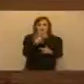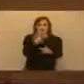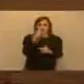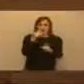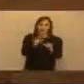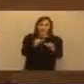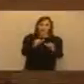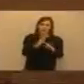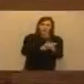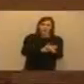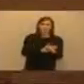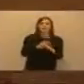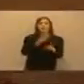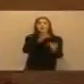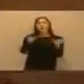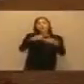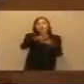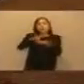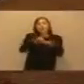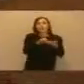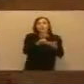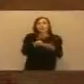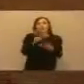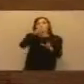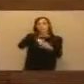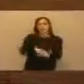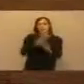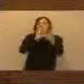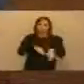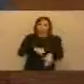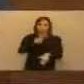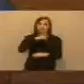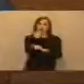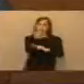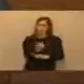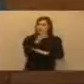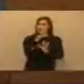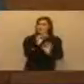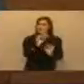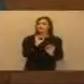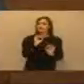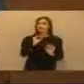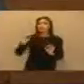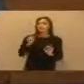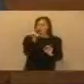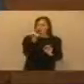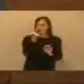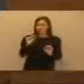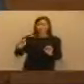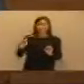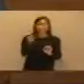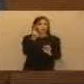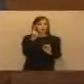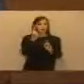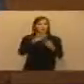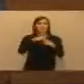vamos a responder favorablemente con nuestro apoyo. No es la primera vez que la situación de las fábricas